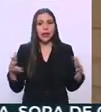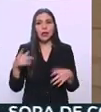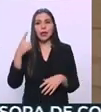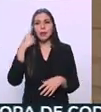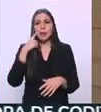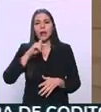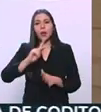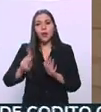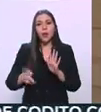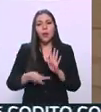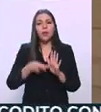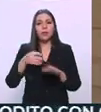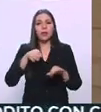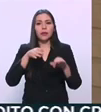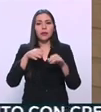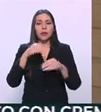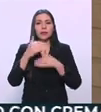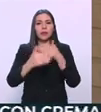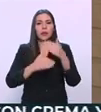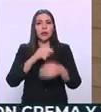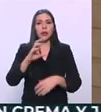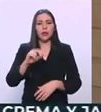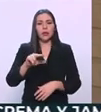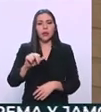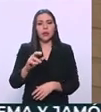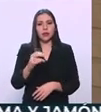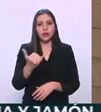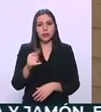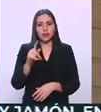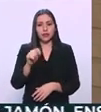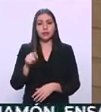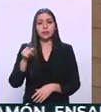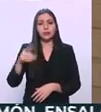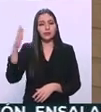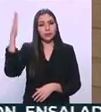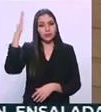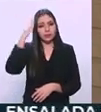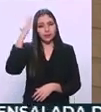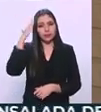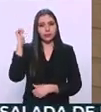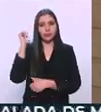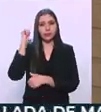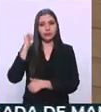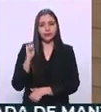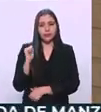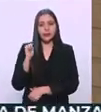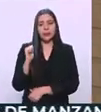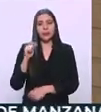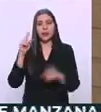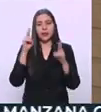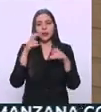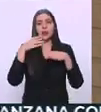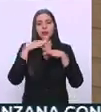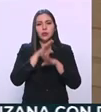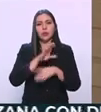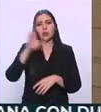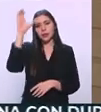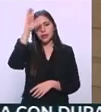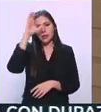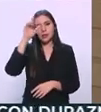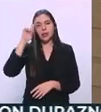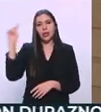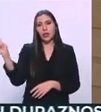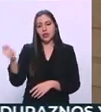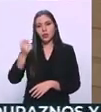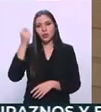Ciencia y Tecnología, nada menos que la entidad rectora, la entidad cabeza de sector humanístico, científico, tecnológico